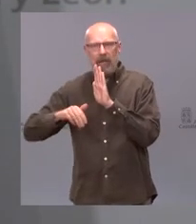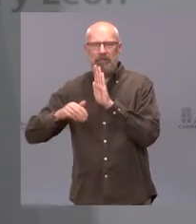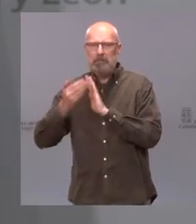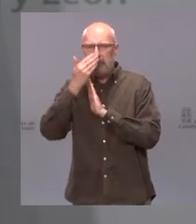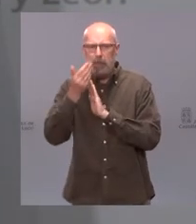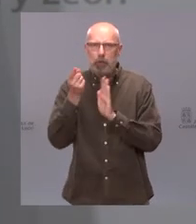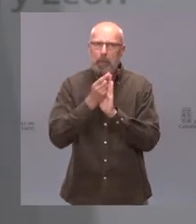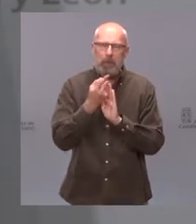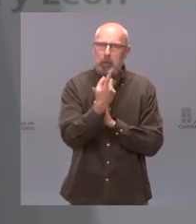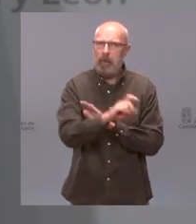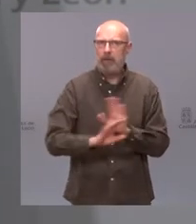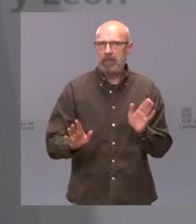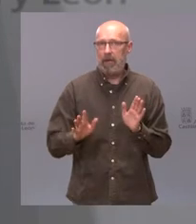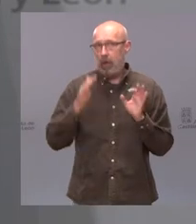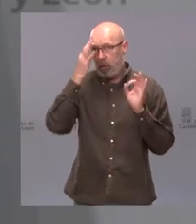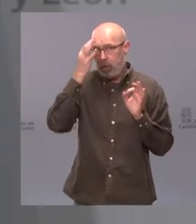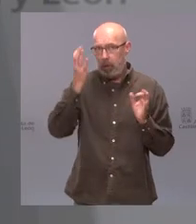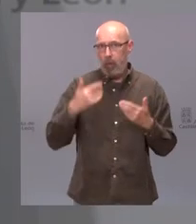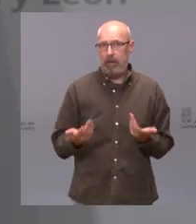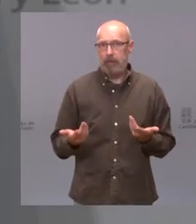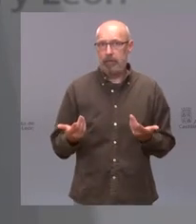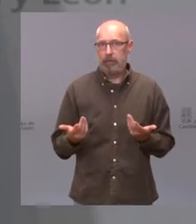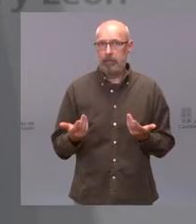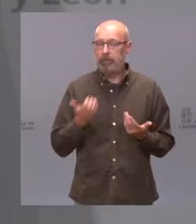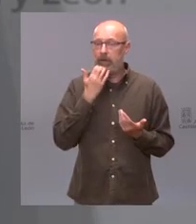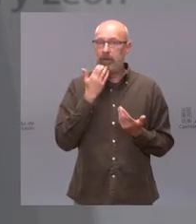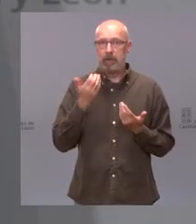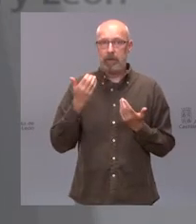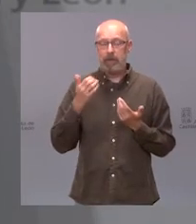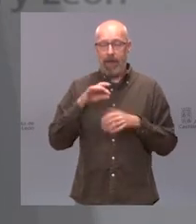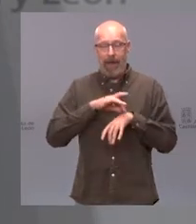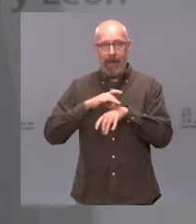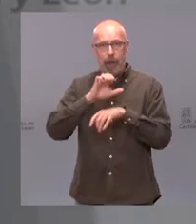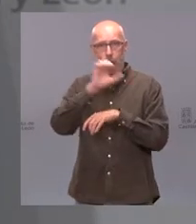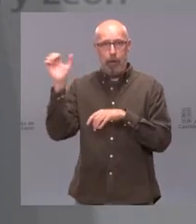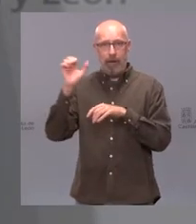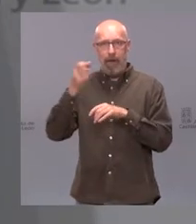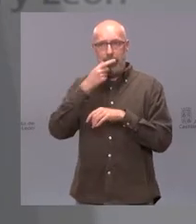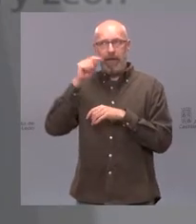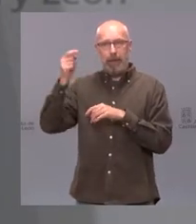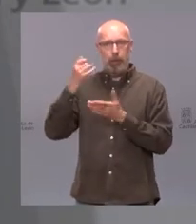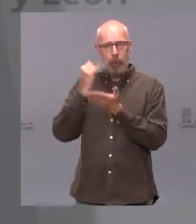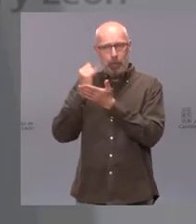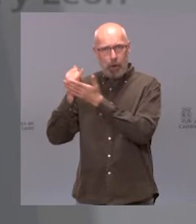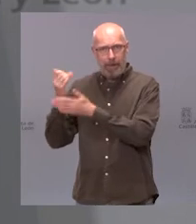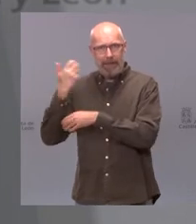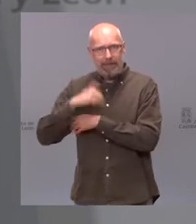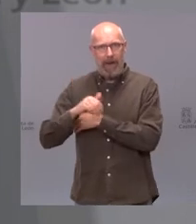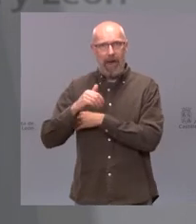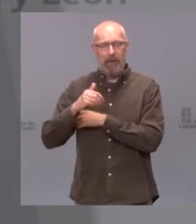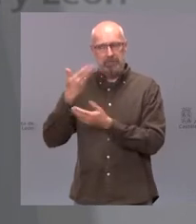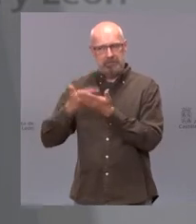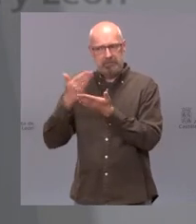el consentimiento informado se pida para lo que está aprobado por la Agencia Europea del Medicamento, para lo que está testado, para lo que está aprobado, y no se